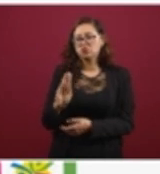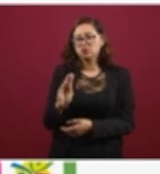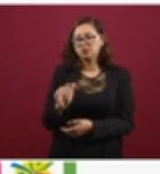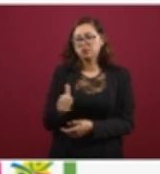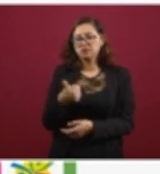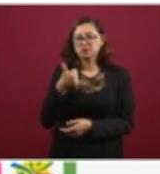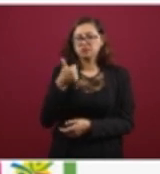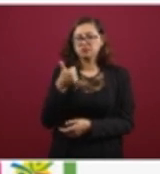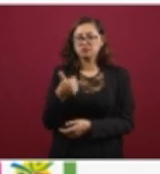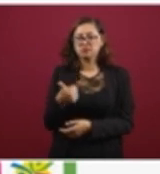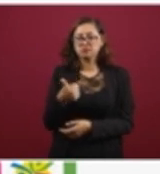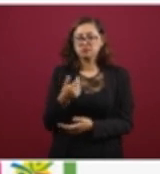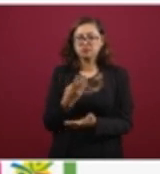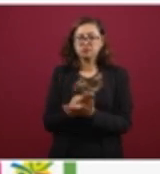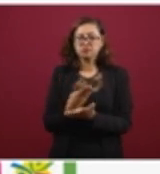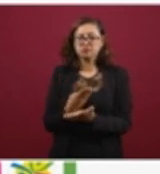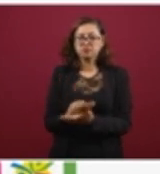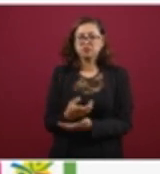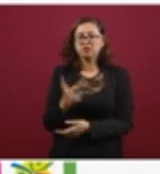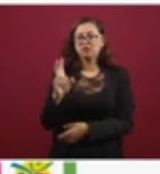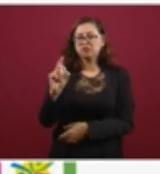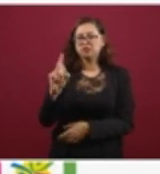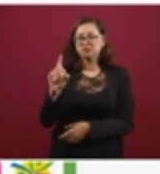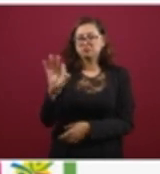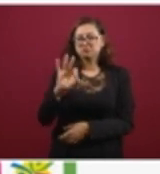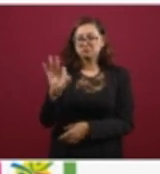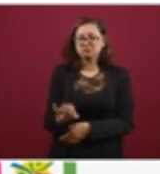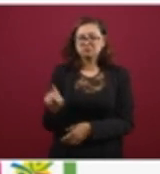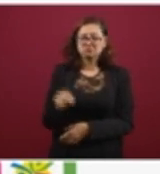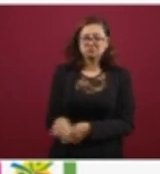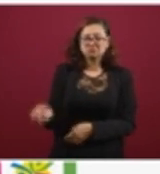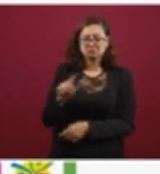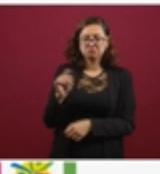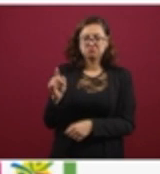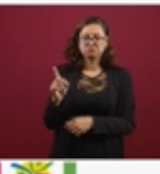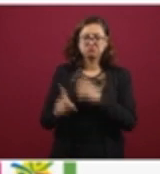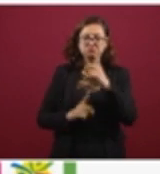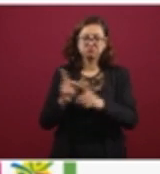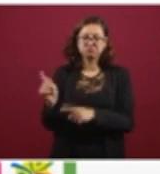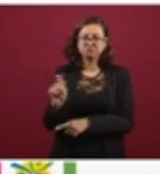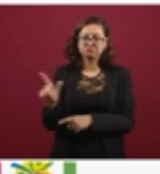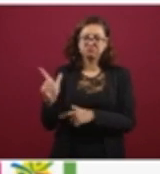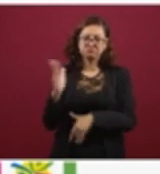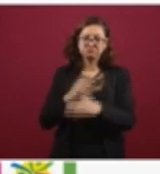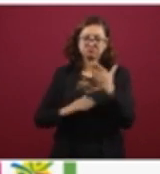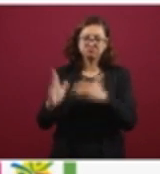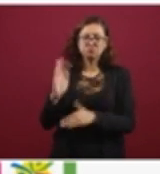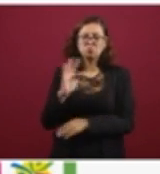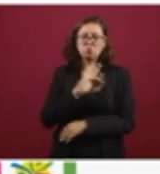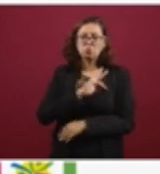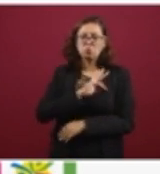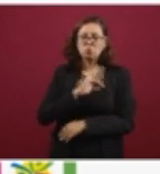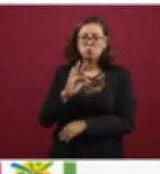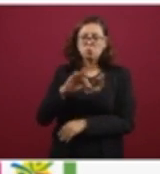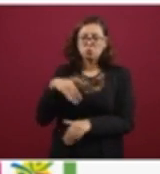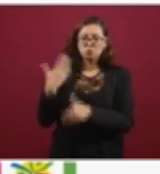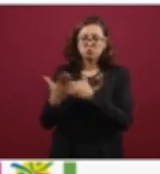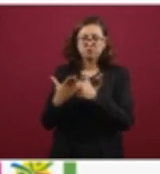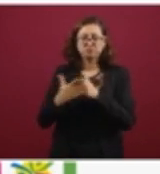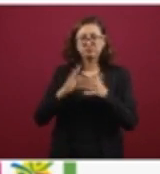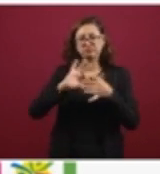un total de 37% de los atletas calificados hacia la siguiente fase, que sería la de Juegos